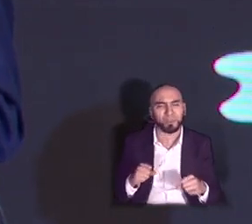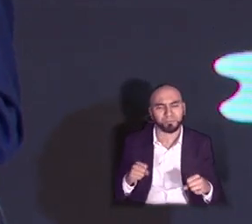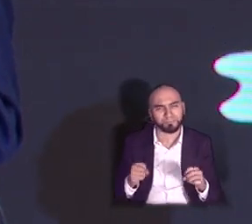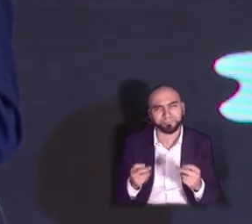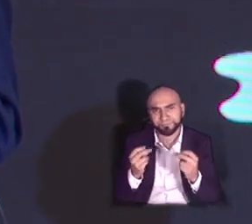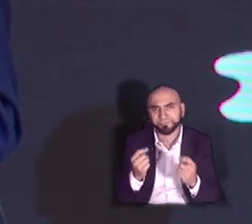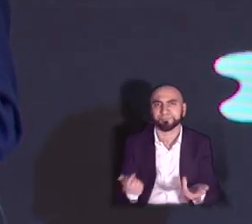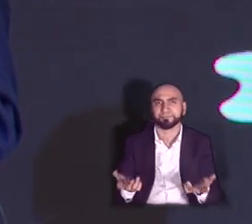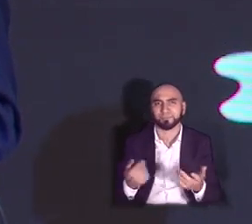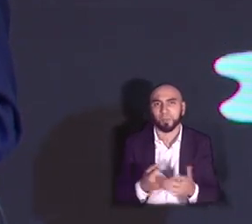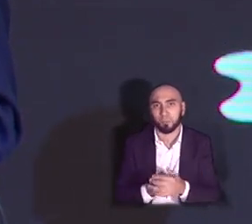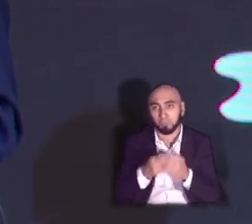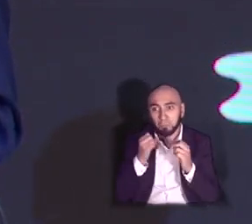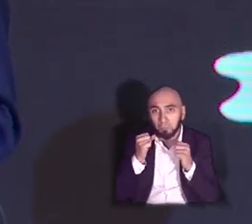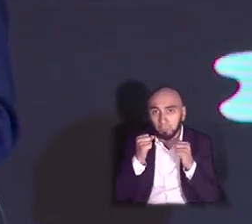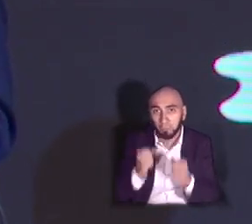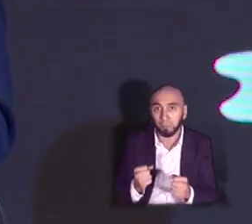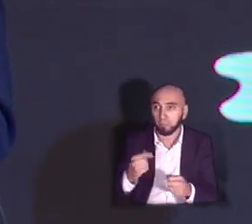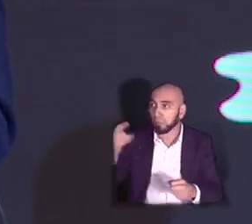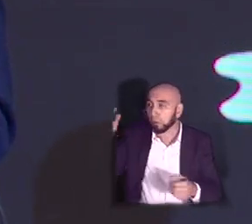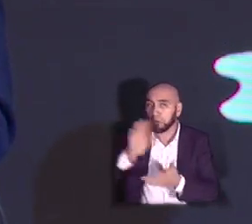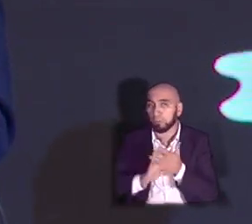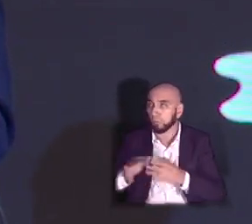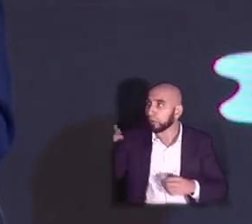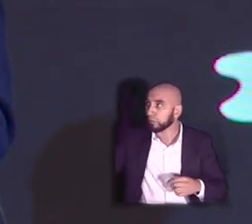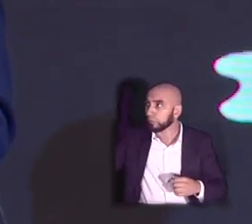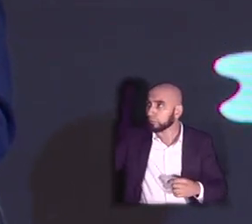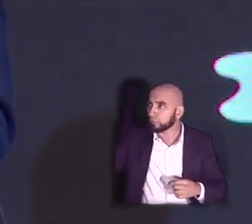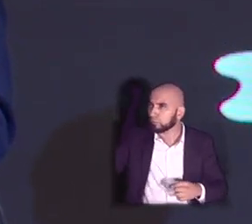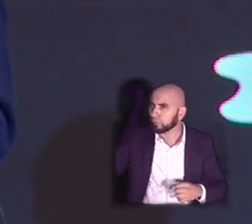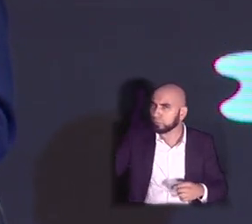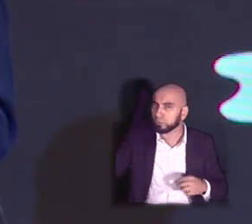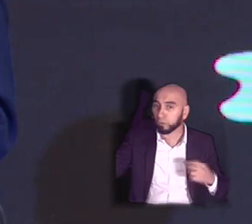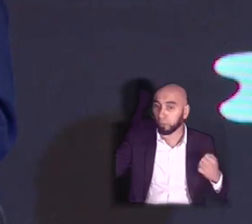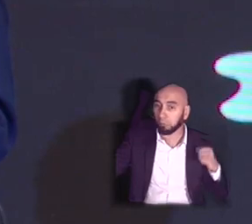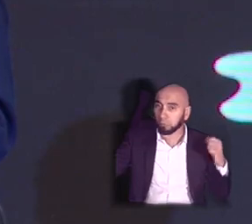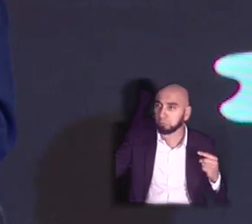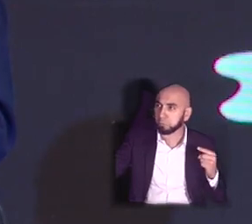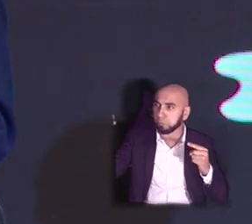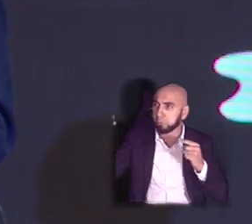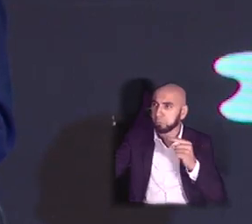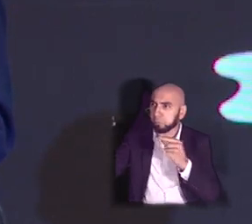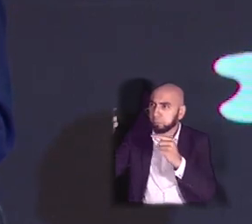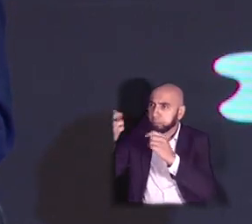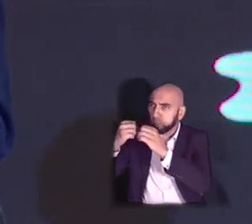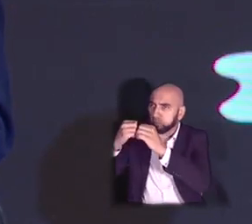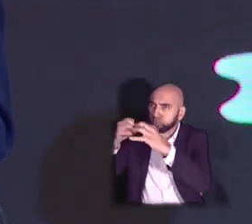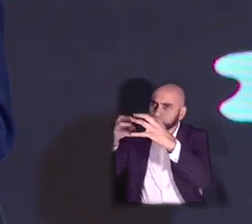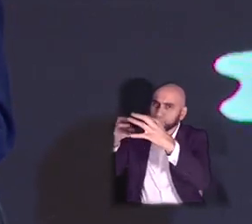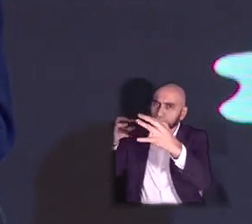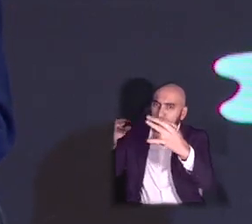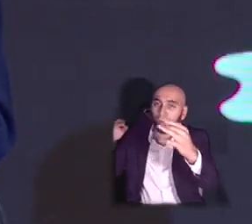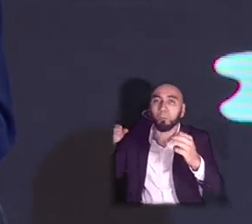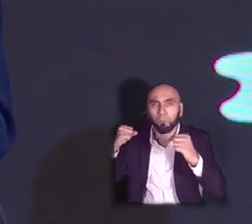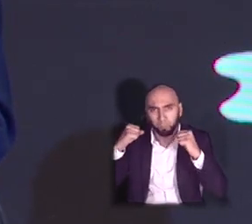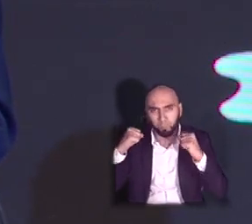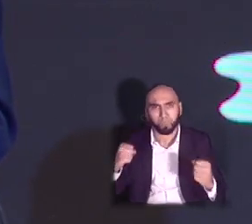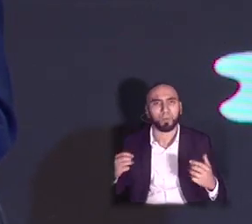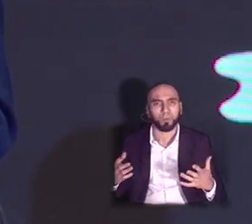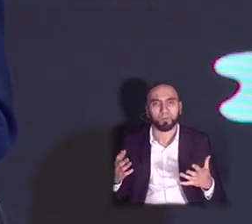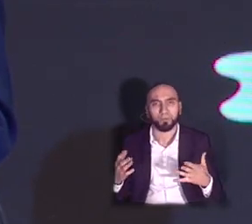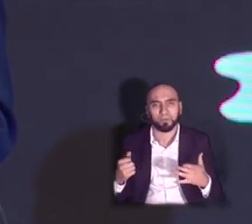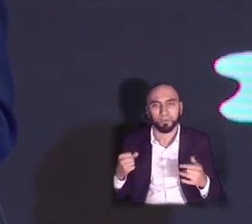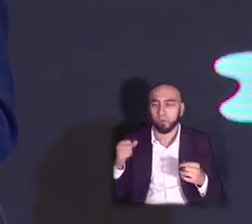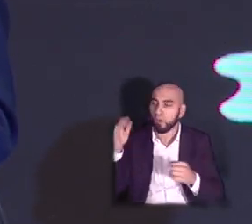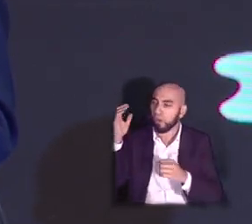desviar un asteroide cometa que entra y mandarlo por otro camino sin dañar. Primero tenemos que